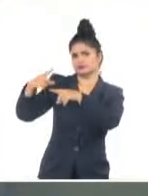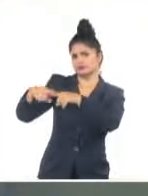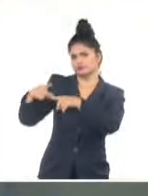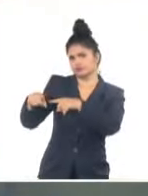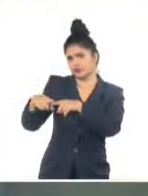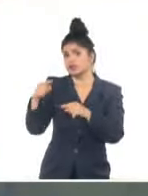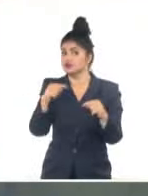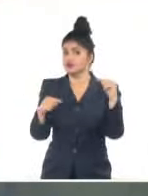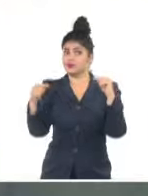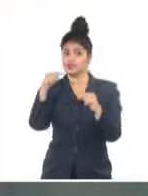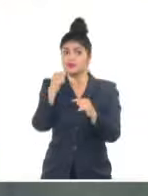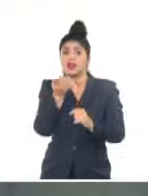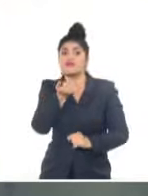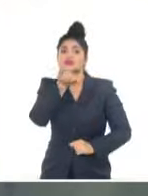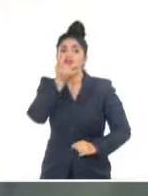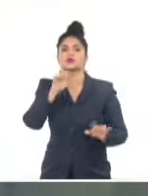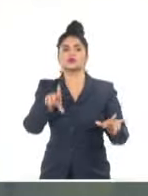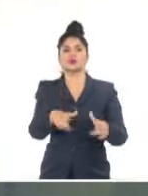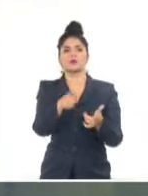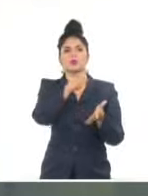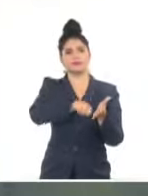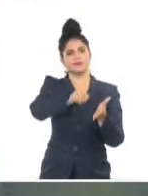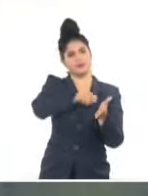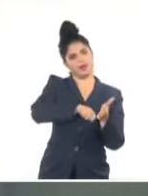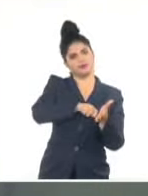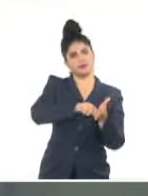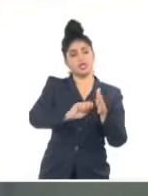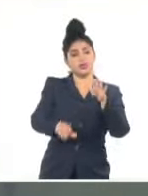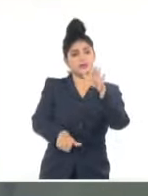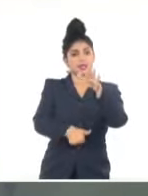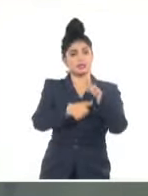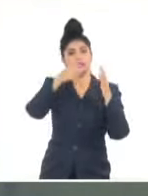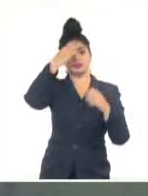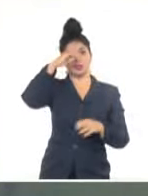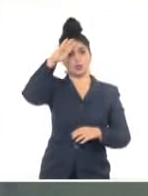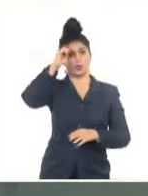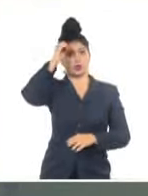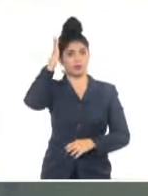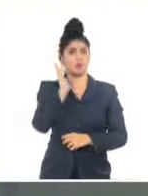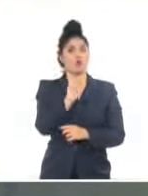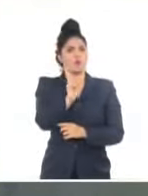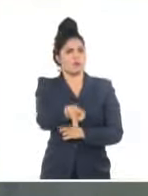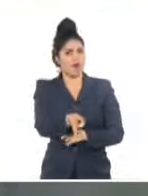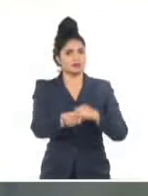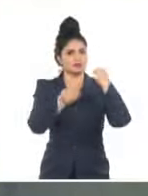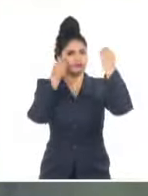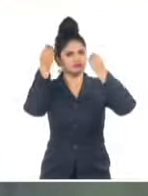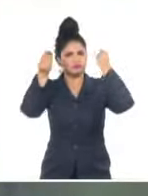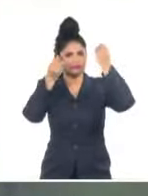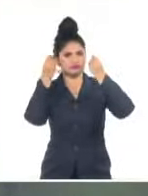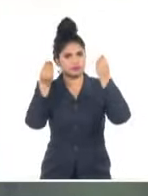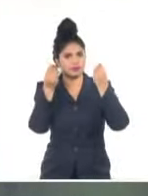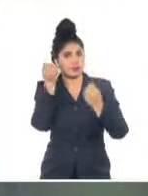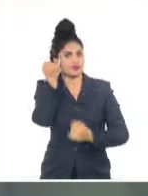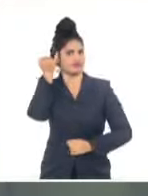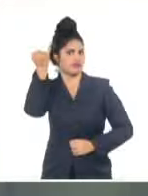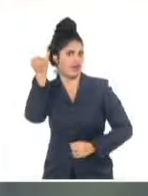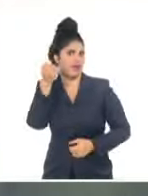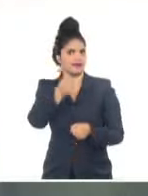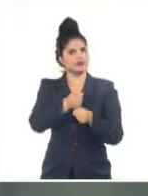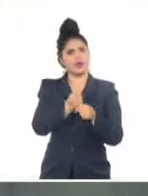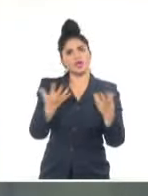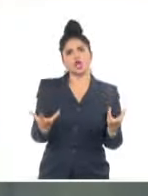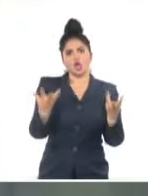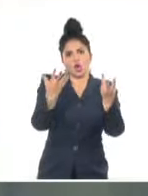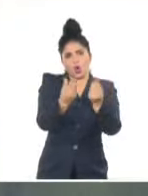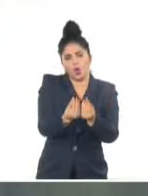el cumplimiento de sus planes. A buscar alternativas para dar solución a tales deficiencias, convocó el jefe de Estado, acompañado por el secretario de Organización